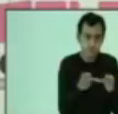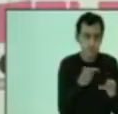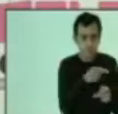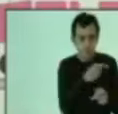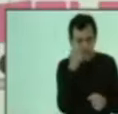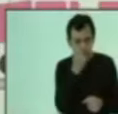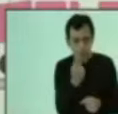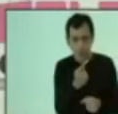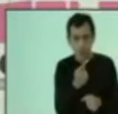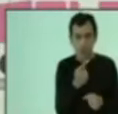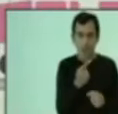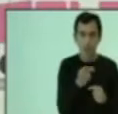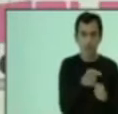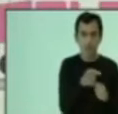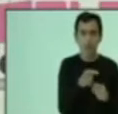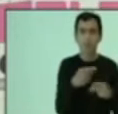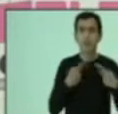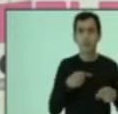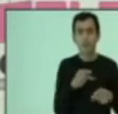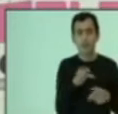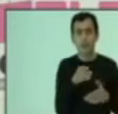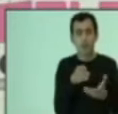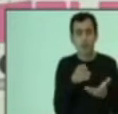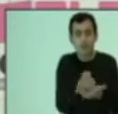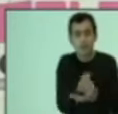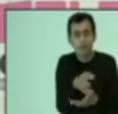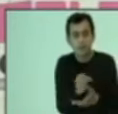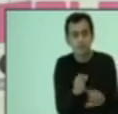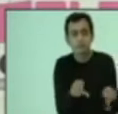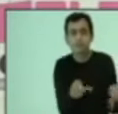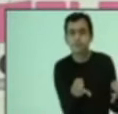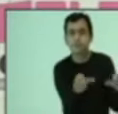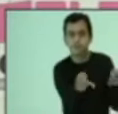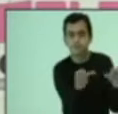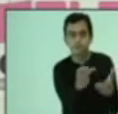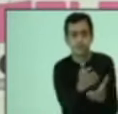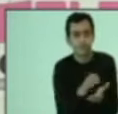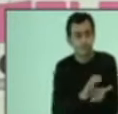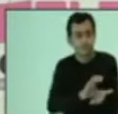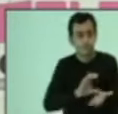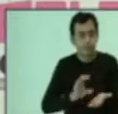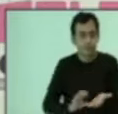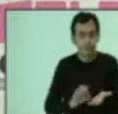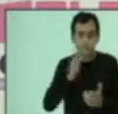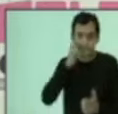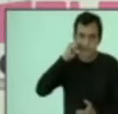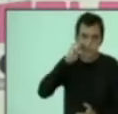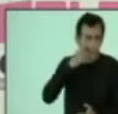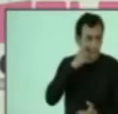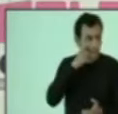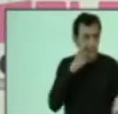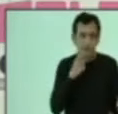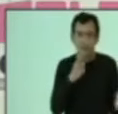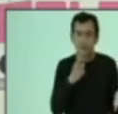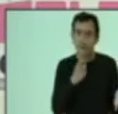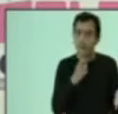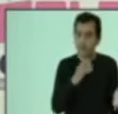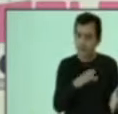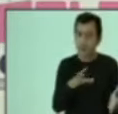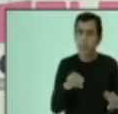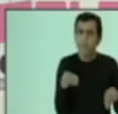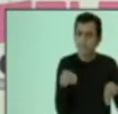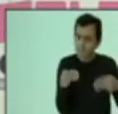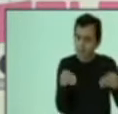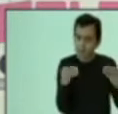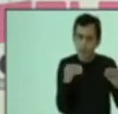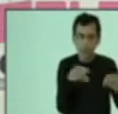aminorar la intervención de intermediarios, propiciando también así la construcción de un centro de abasto municipal que permita la